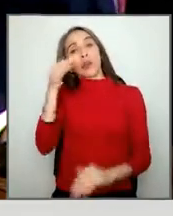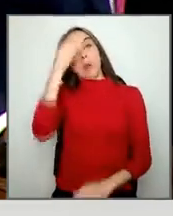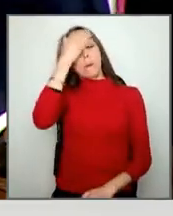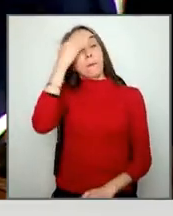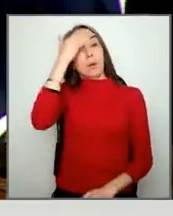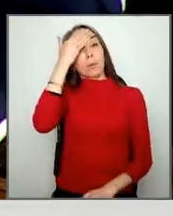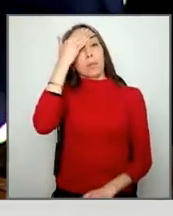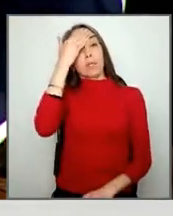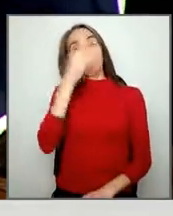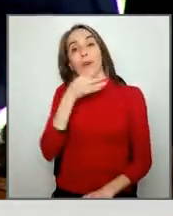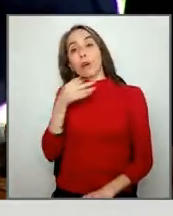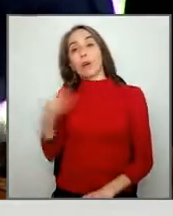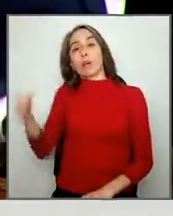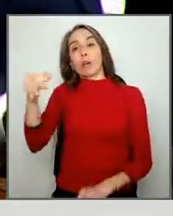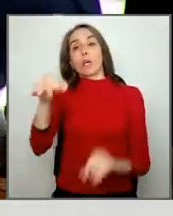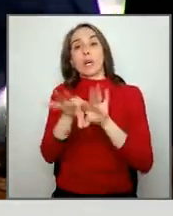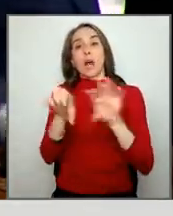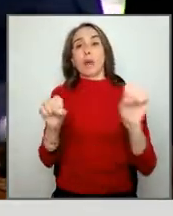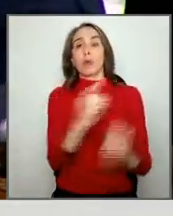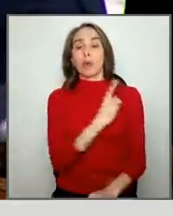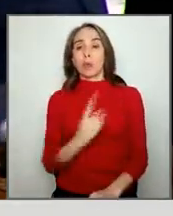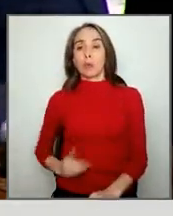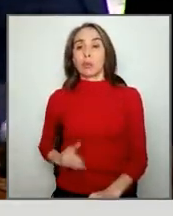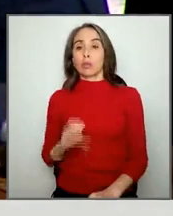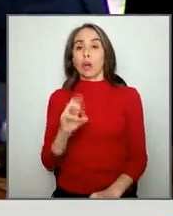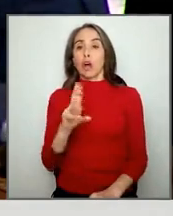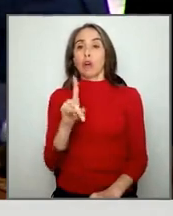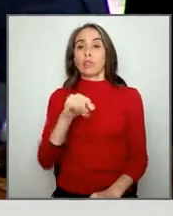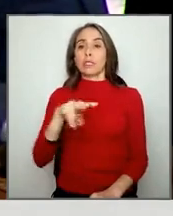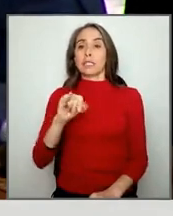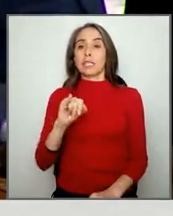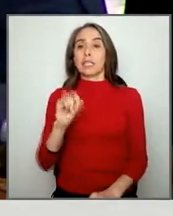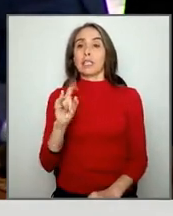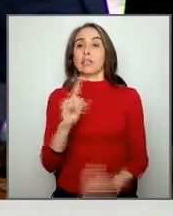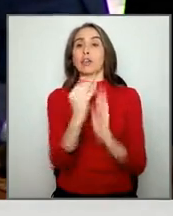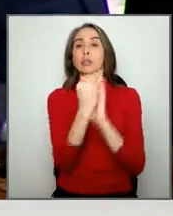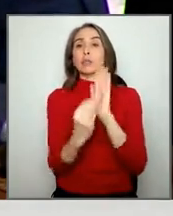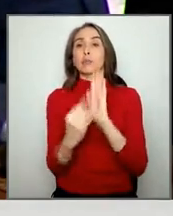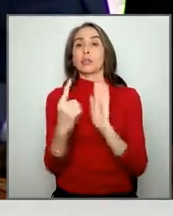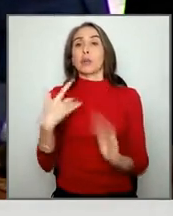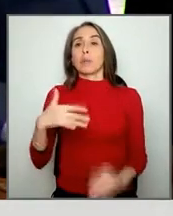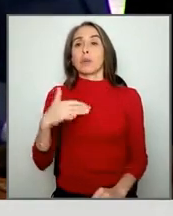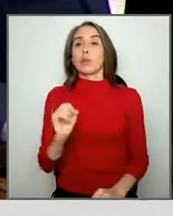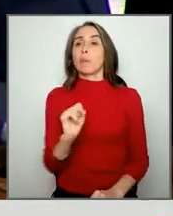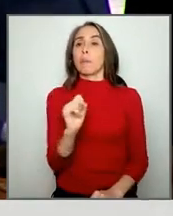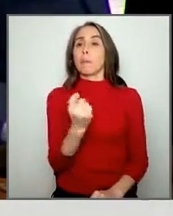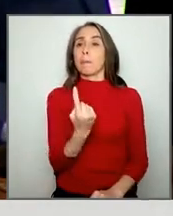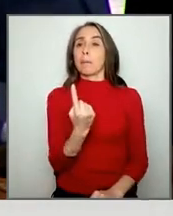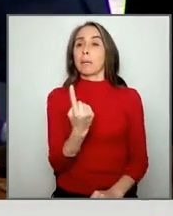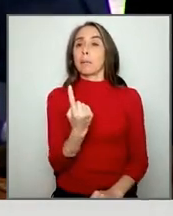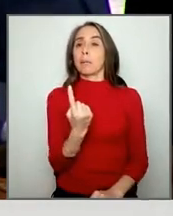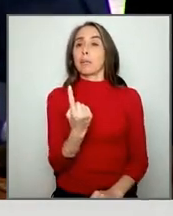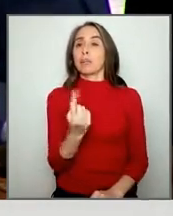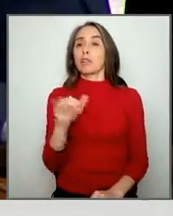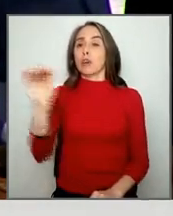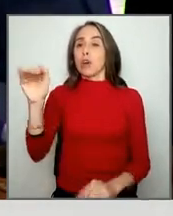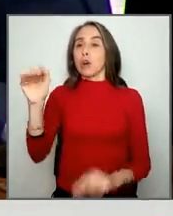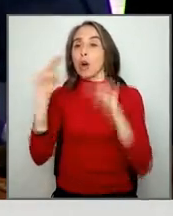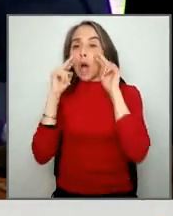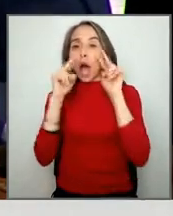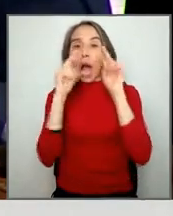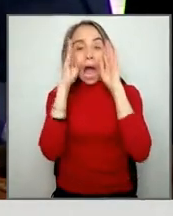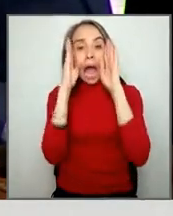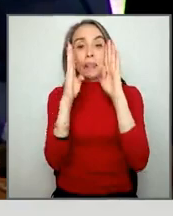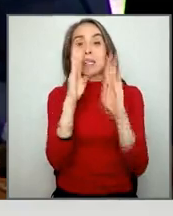su intermedio con la diputado orsini creo que no está dentro de las prioridades Entonces lo primero es una un llamado de atención al gobierno para que